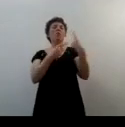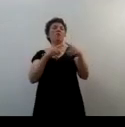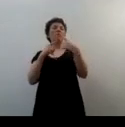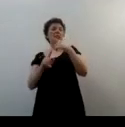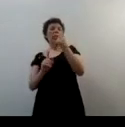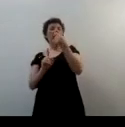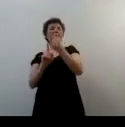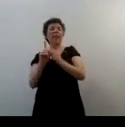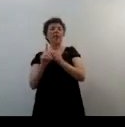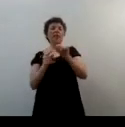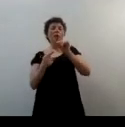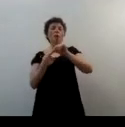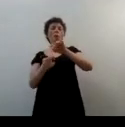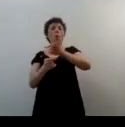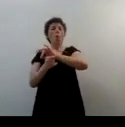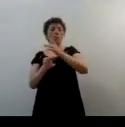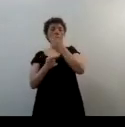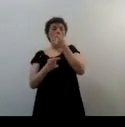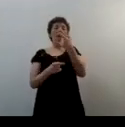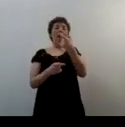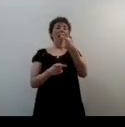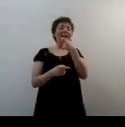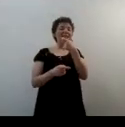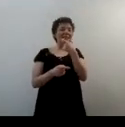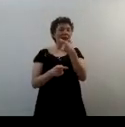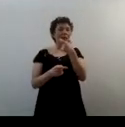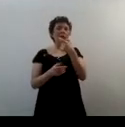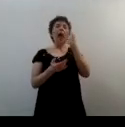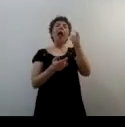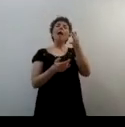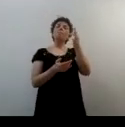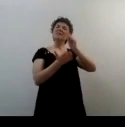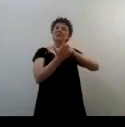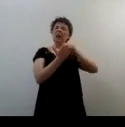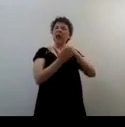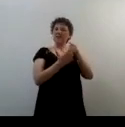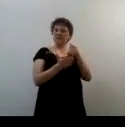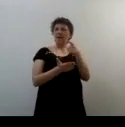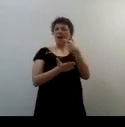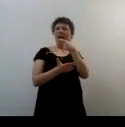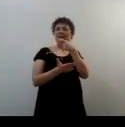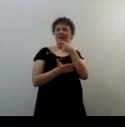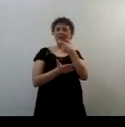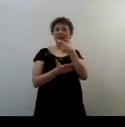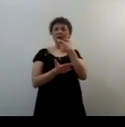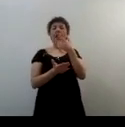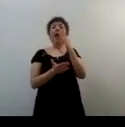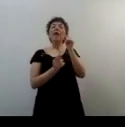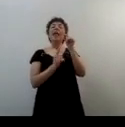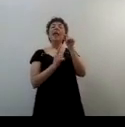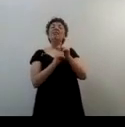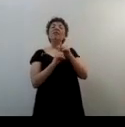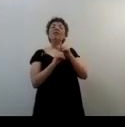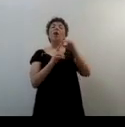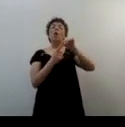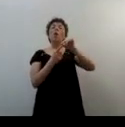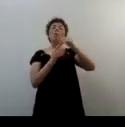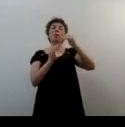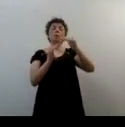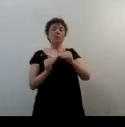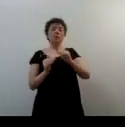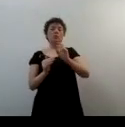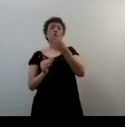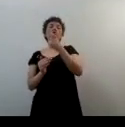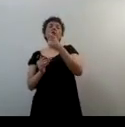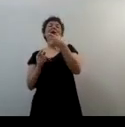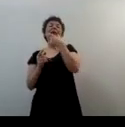por ejemplo, una galleta que contiene más grasa va a tener menor índice glucémico que una galleta que contiene mucho azúcar y poca